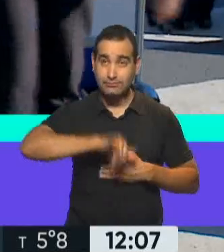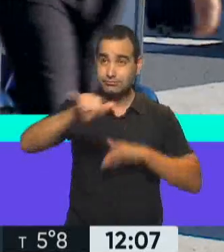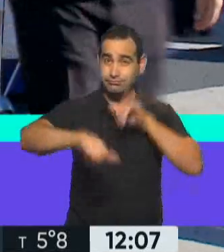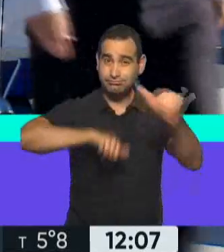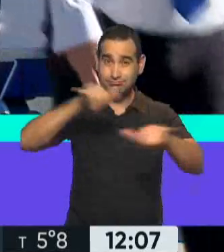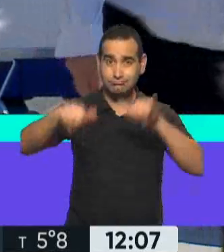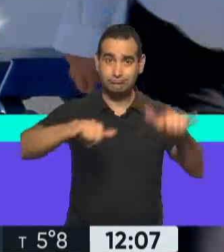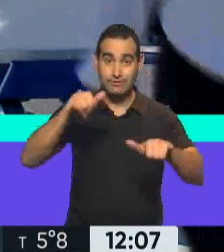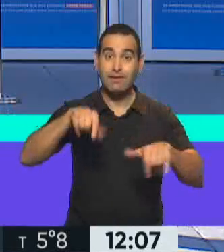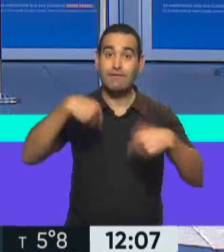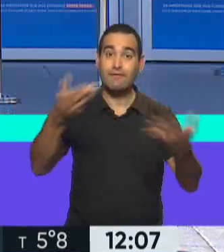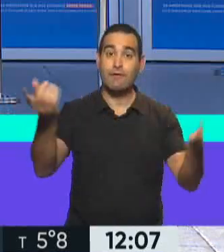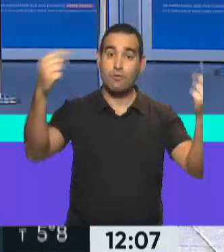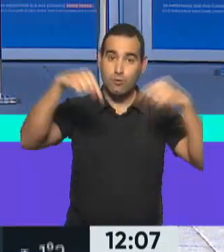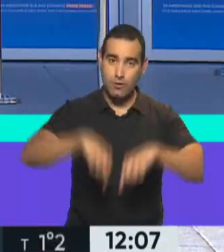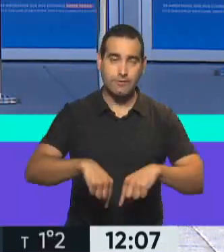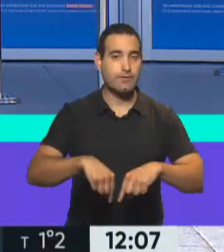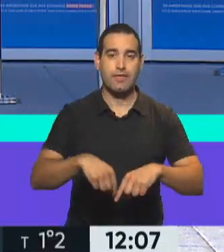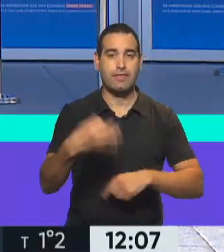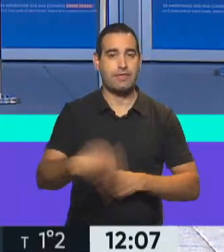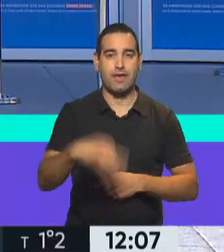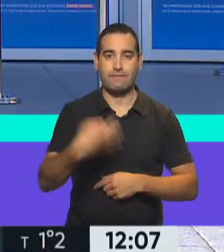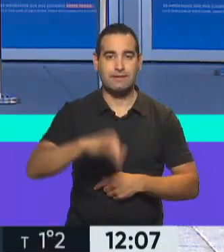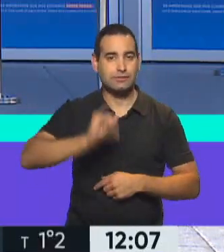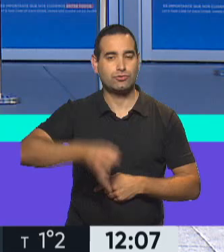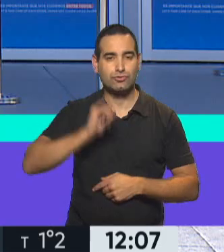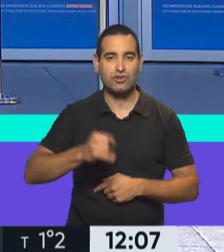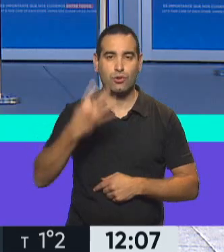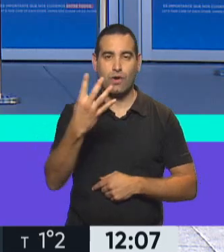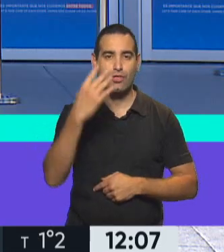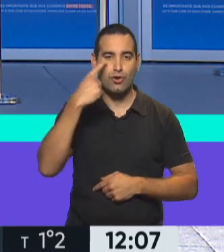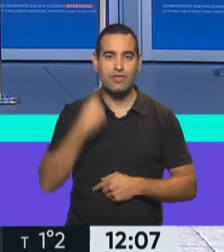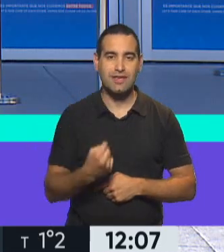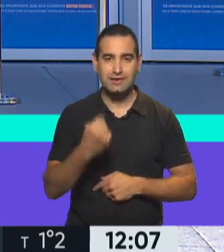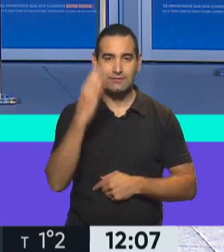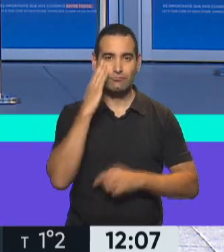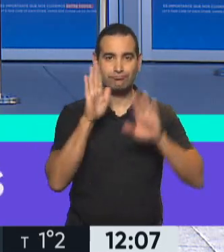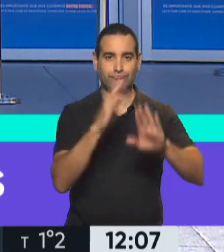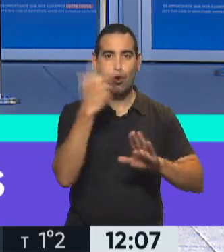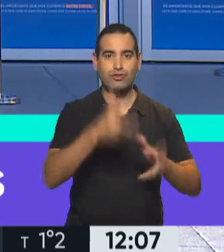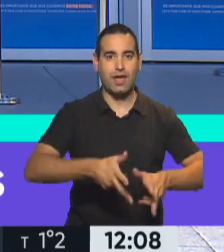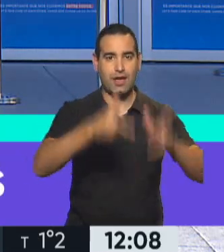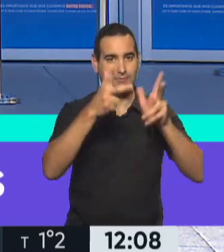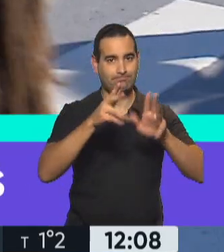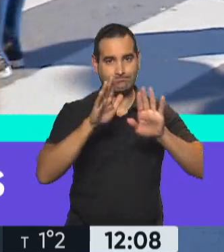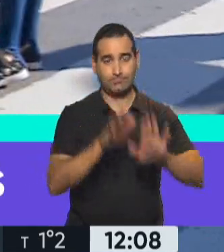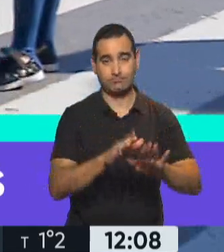exterior, cuando regresen deberán cumplir los 4 días de aislamiento en hoteles bajo